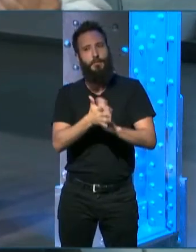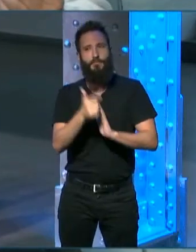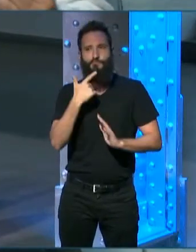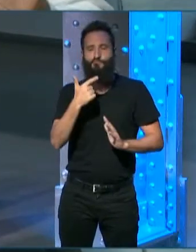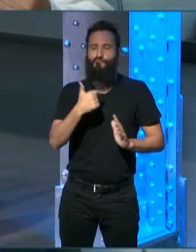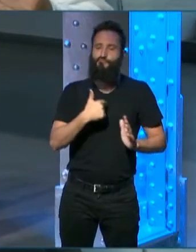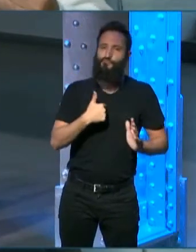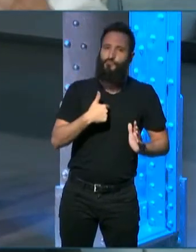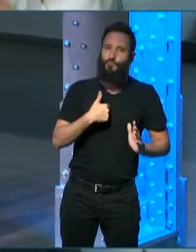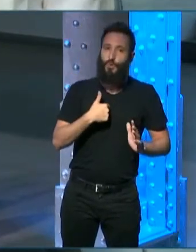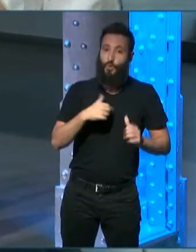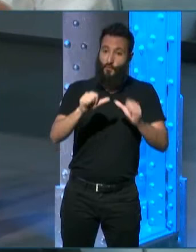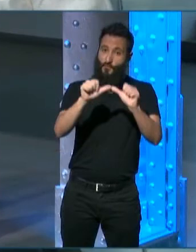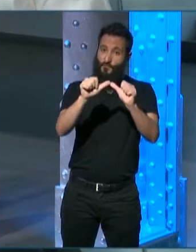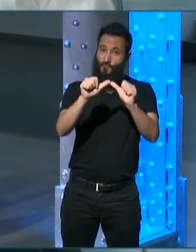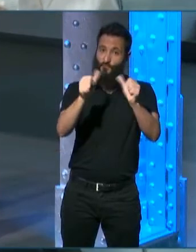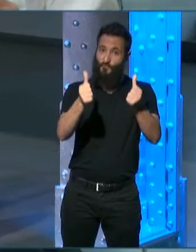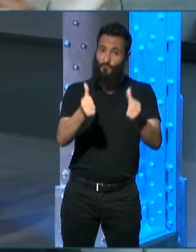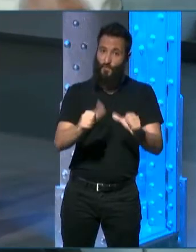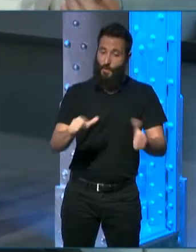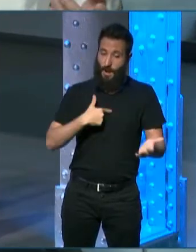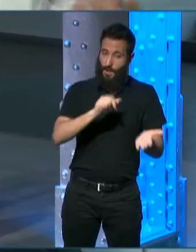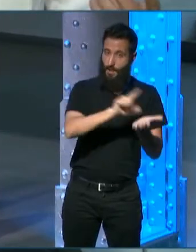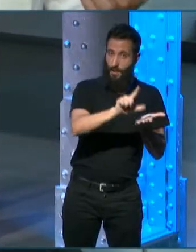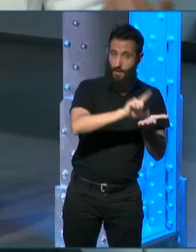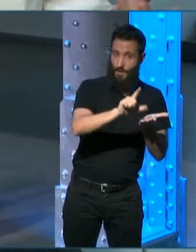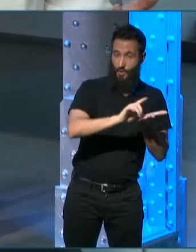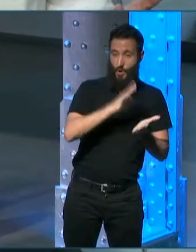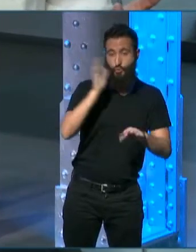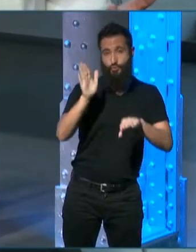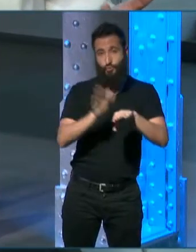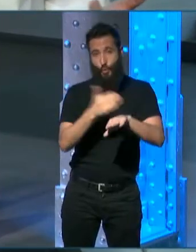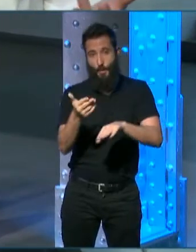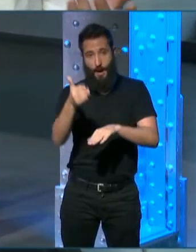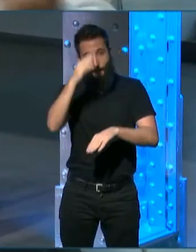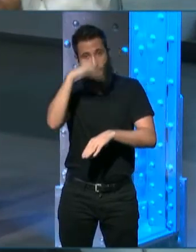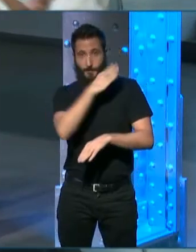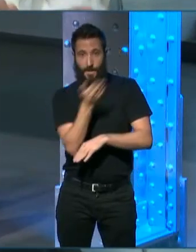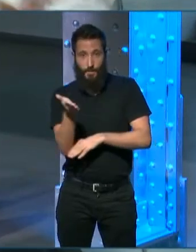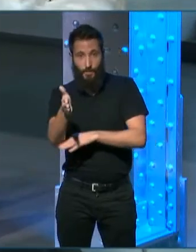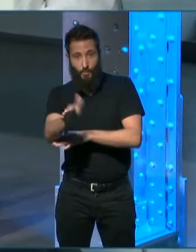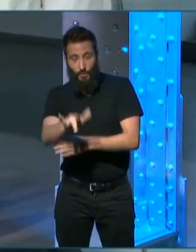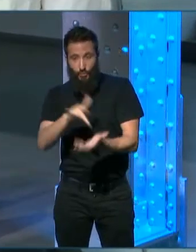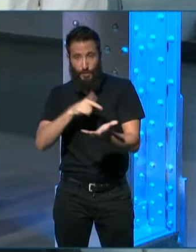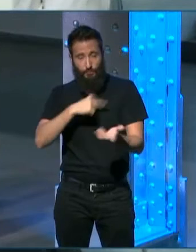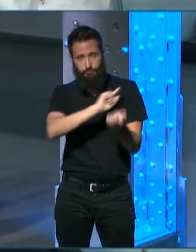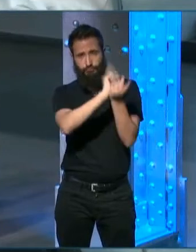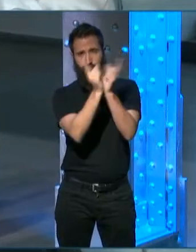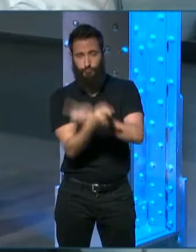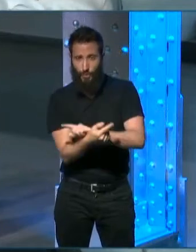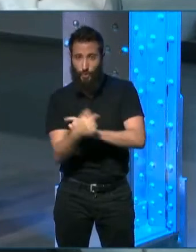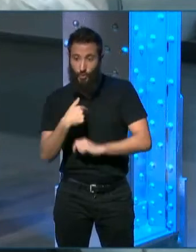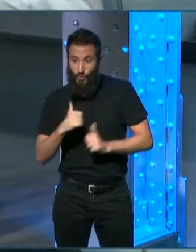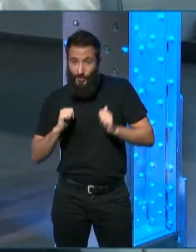cambia su formulación entera de su literatura por la muerte de sus padres, yo empecé a escribir porque mi